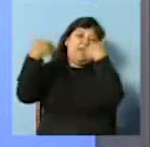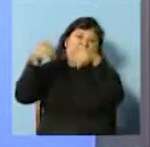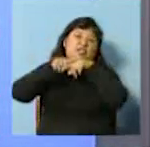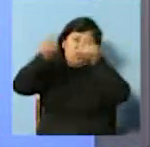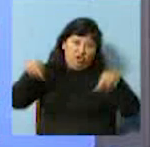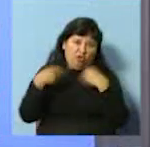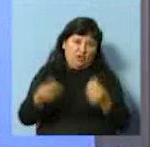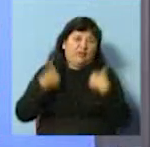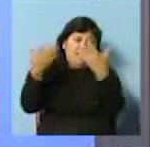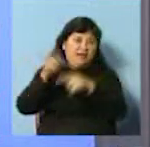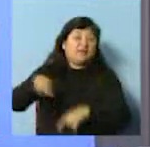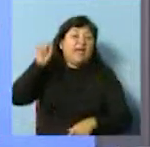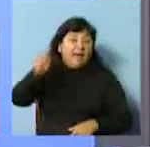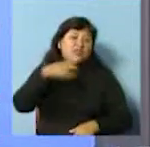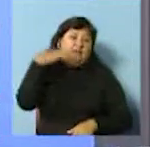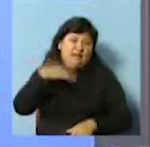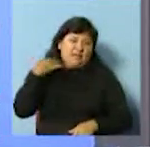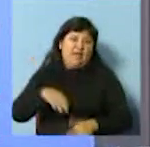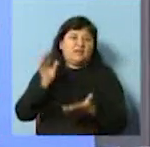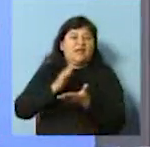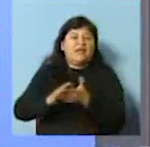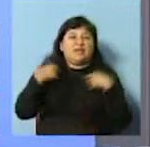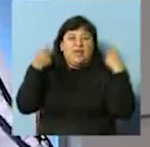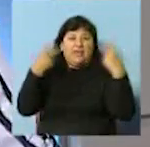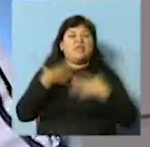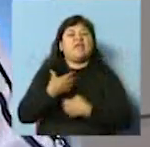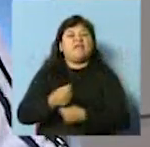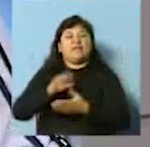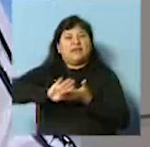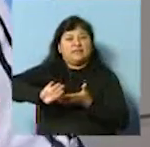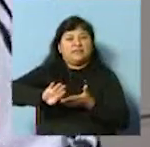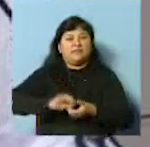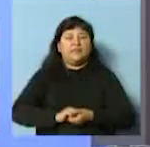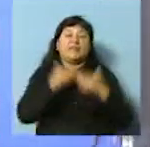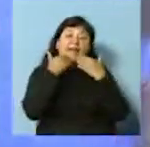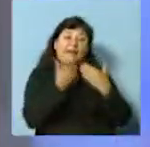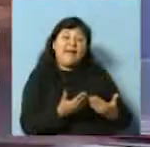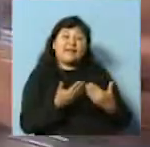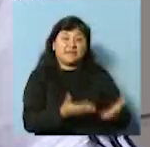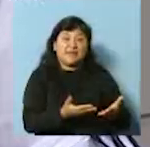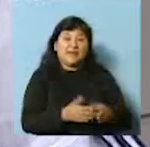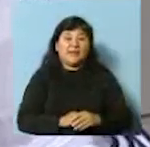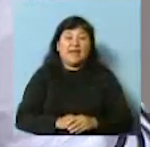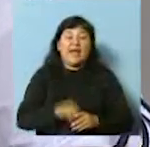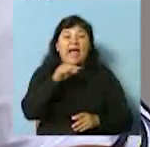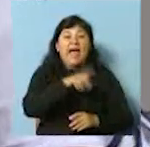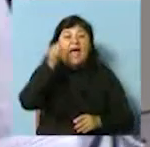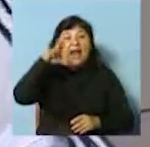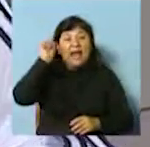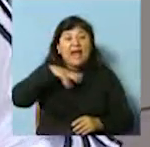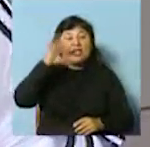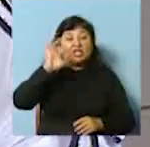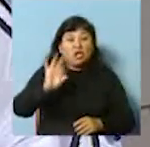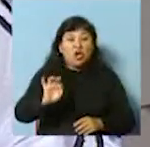la provincia esos son los verdaderos intereses que hay que defendernos -alejandro muchísimas gracias con nosotros alejandro vilca el candidato a gobernador